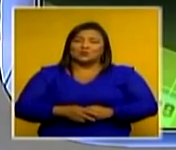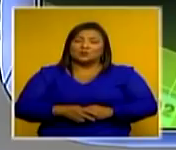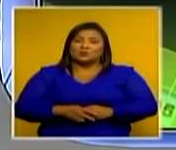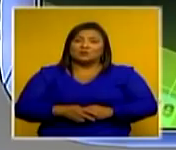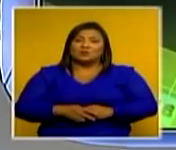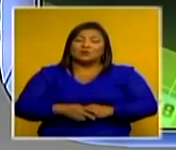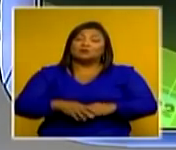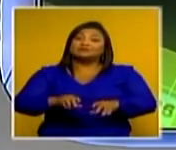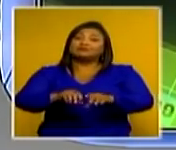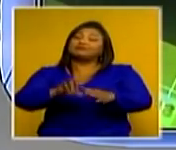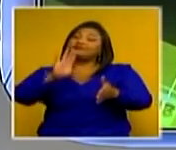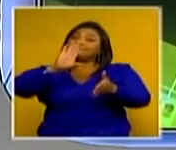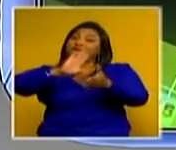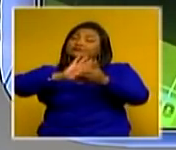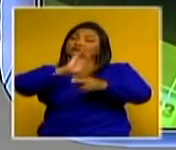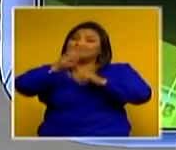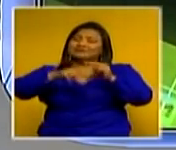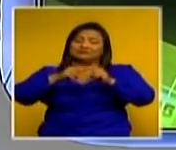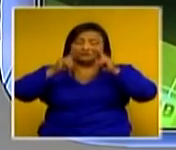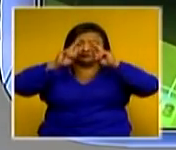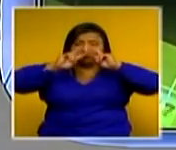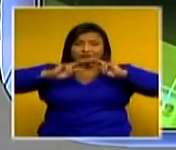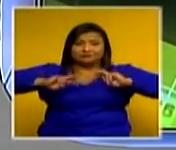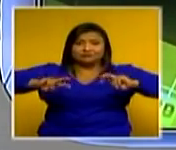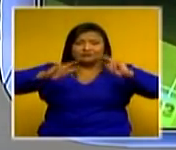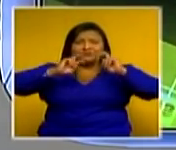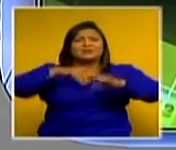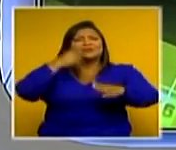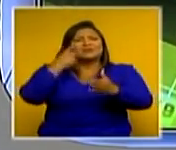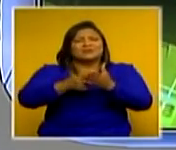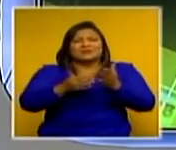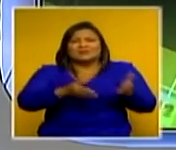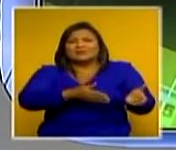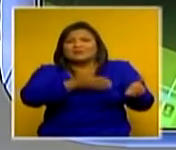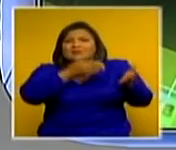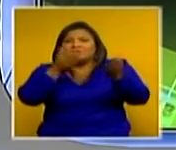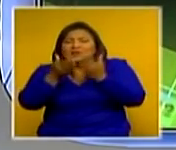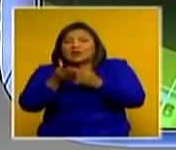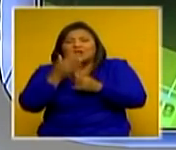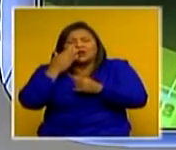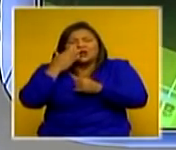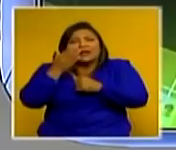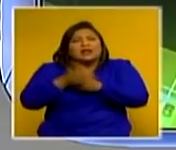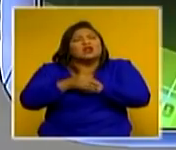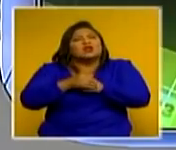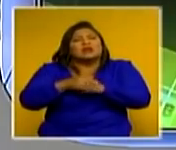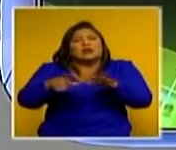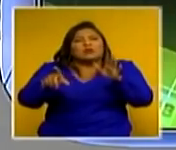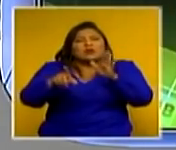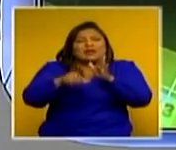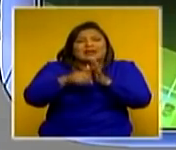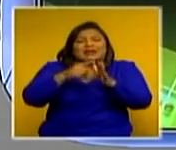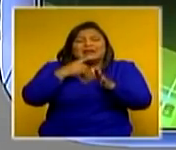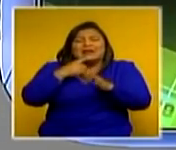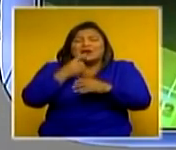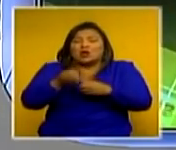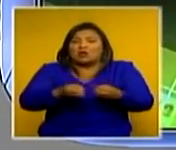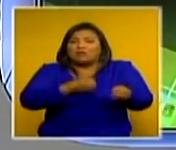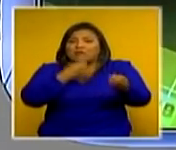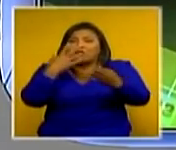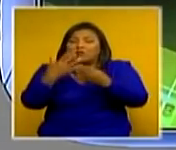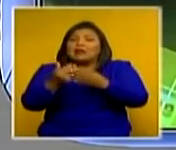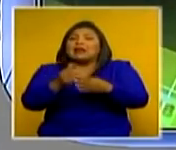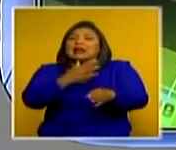la asamblea nacional revisará el trámite para dar paso a los casos de amnistía así lo anunció la presidenta del